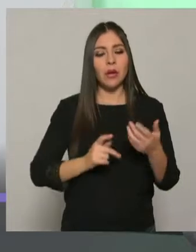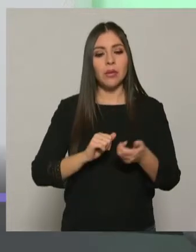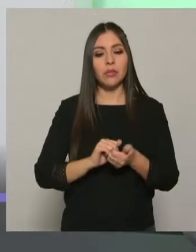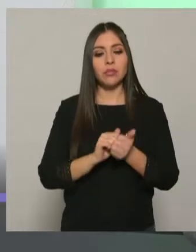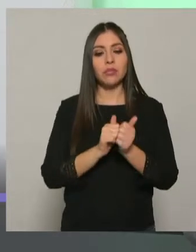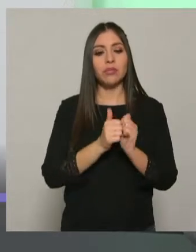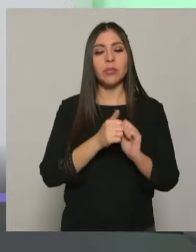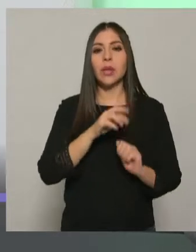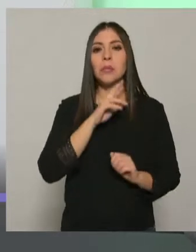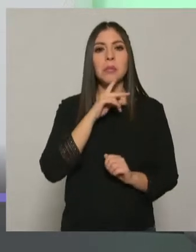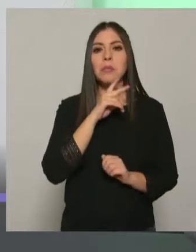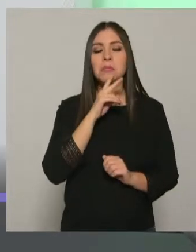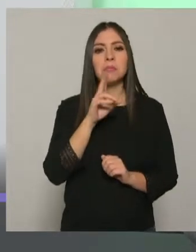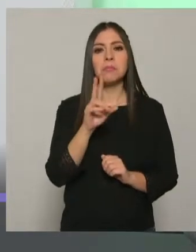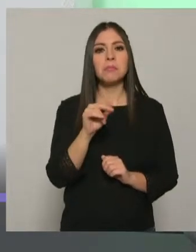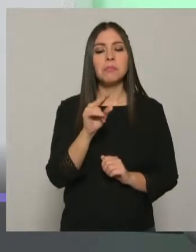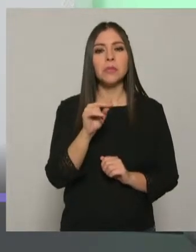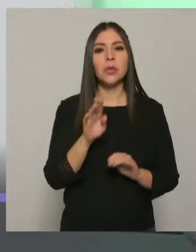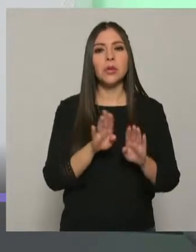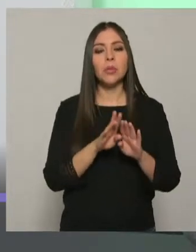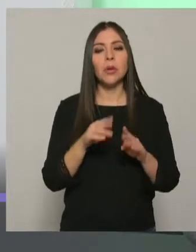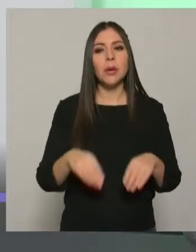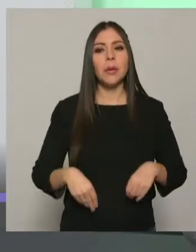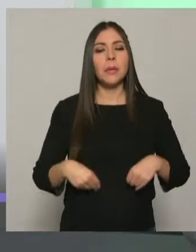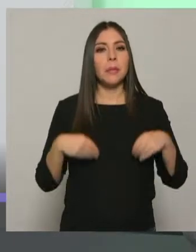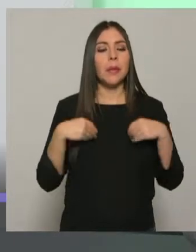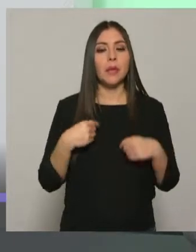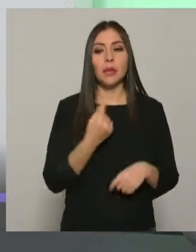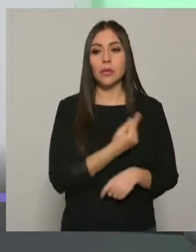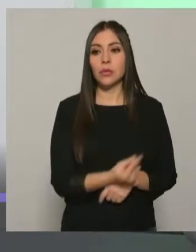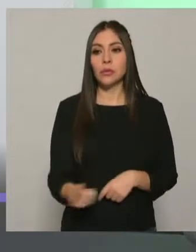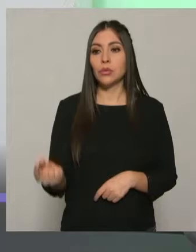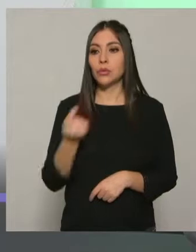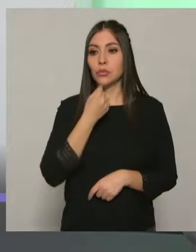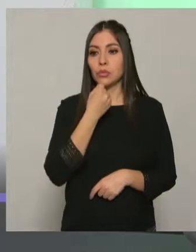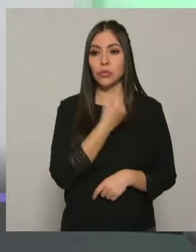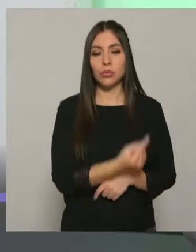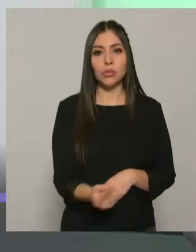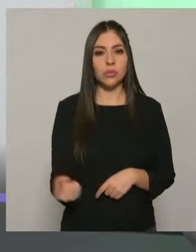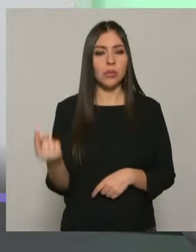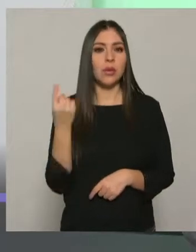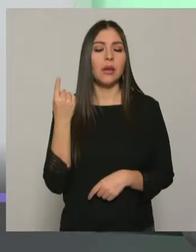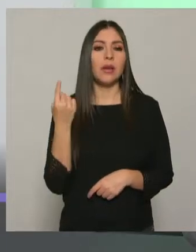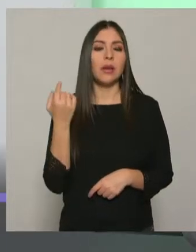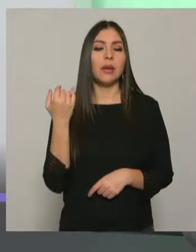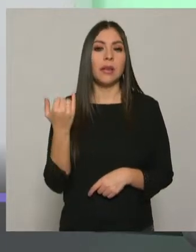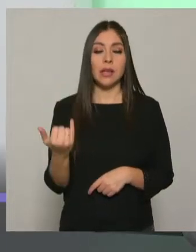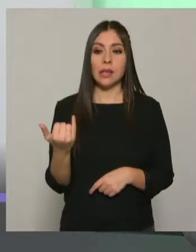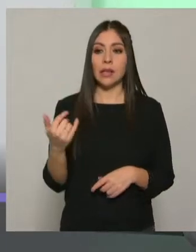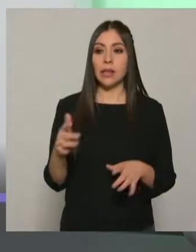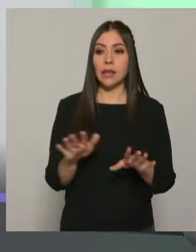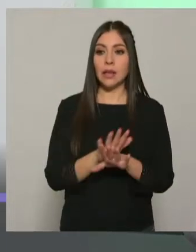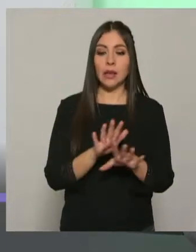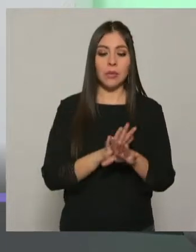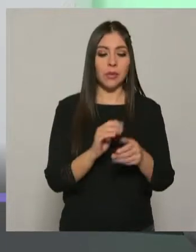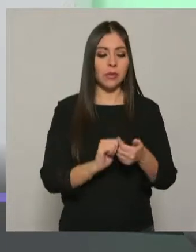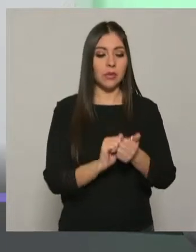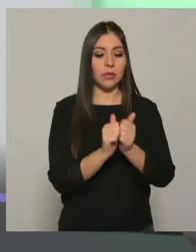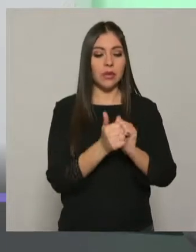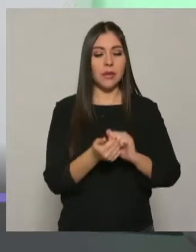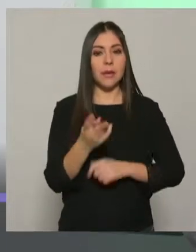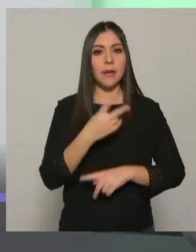mejorar sustancialmente las condiciones de vida de los niños, y que la focalización genera